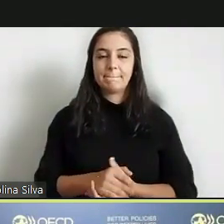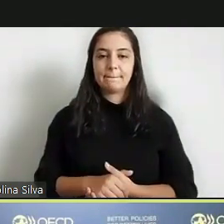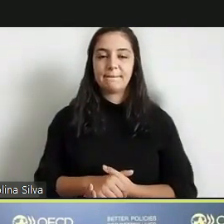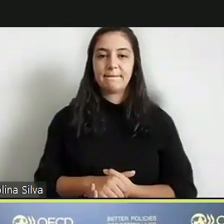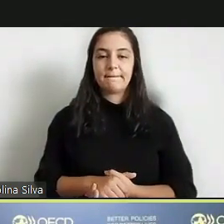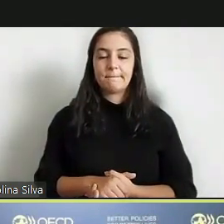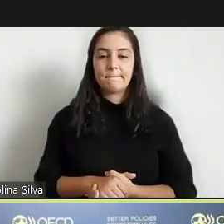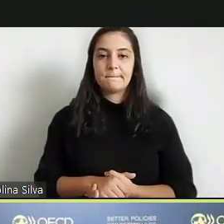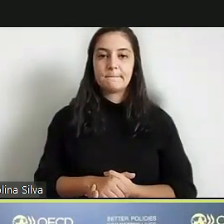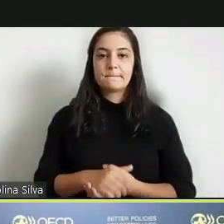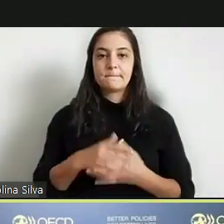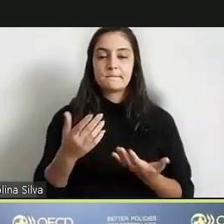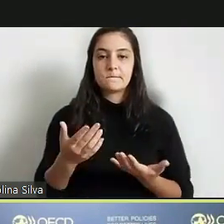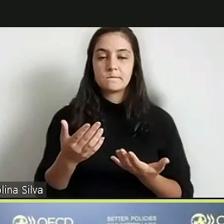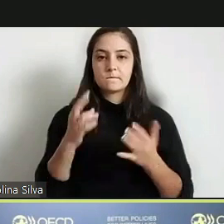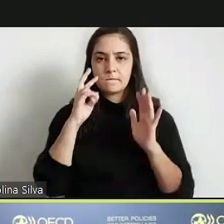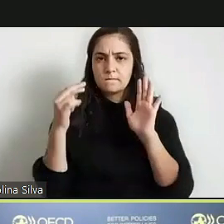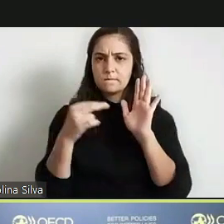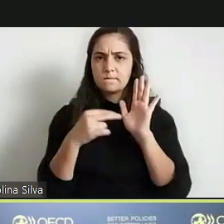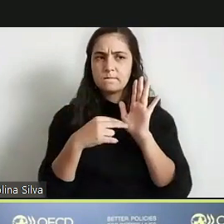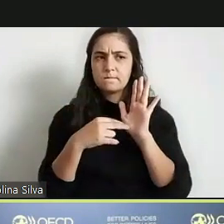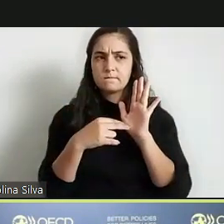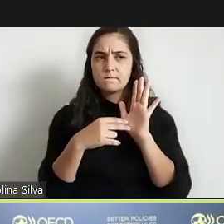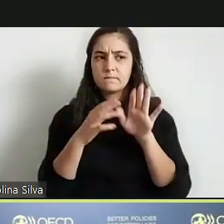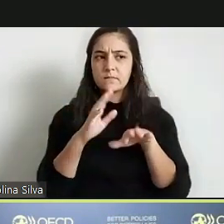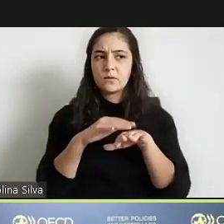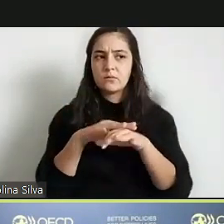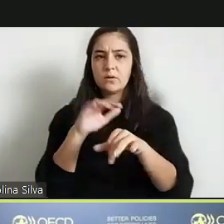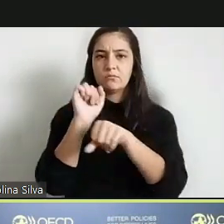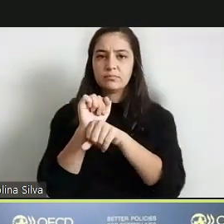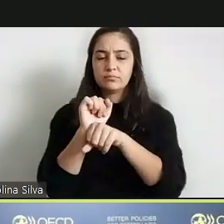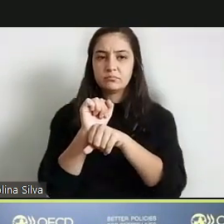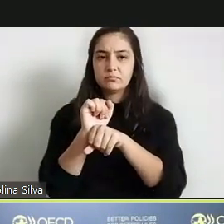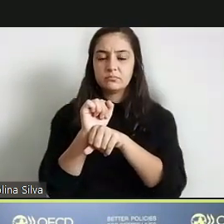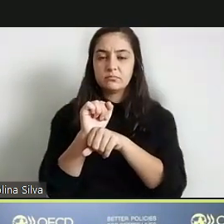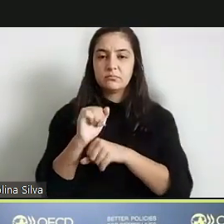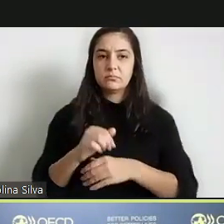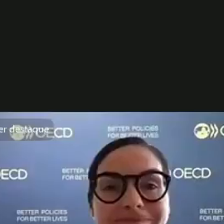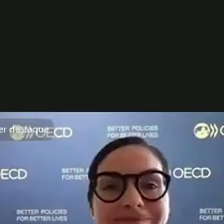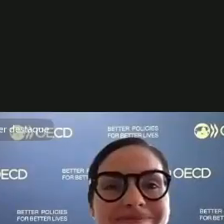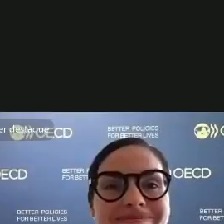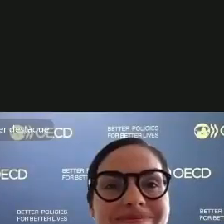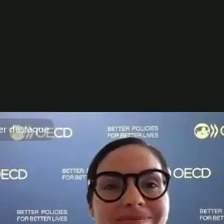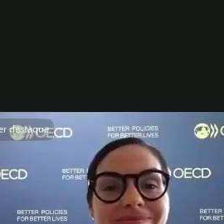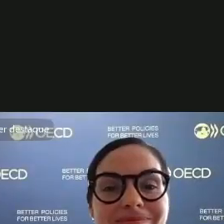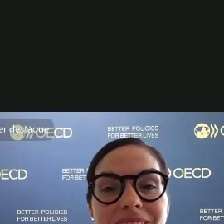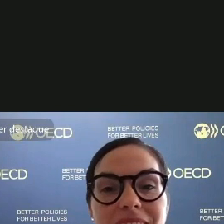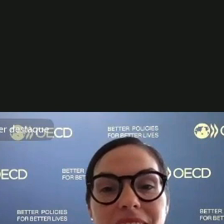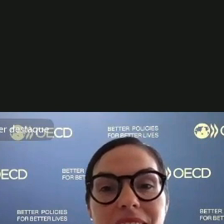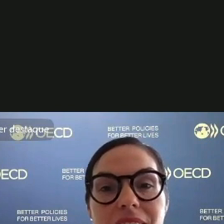¿Ustedes pueden ver mis slides? Porque yo no las puedo pasar. ¿No? Estamos a conseguir ver,